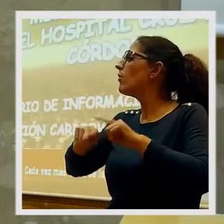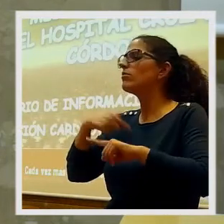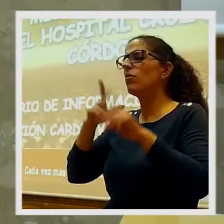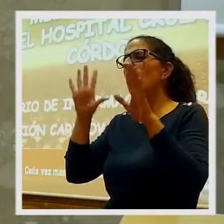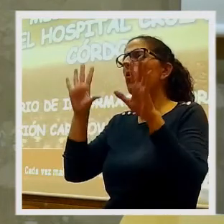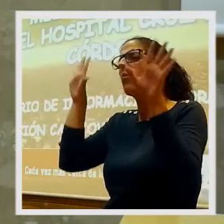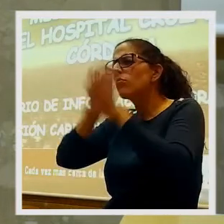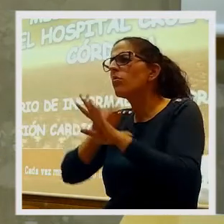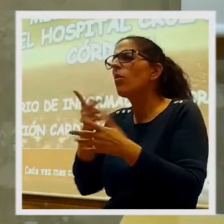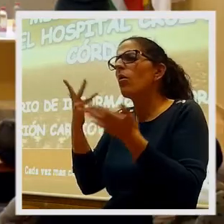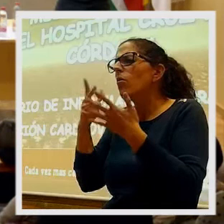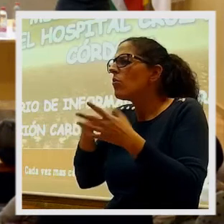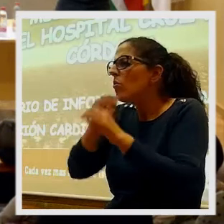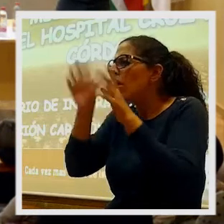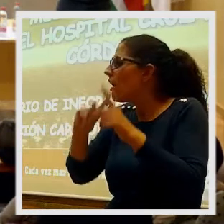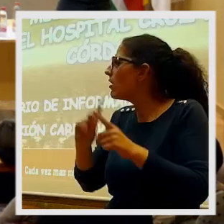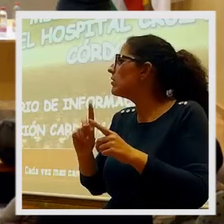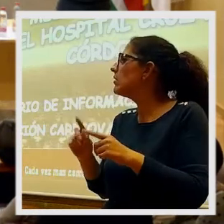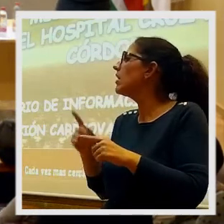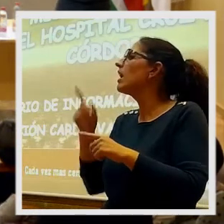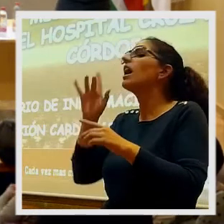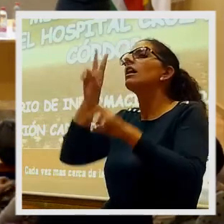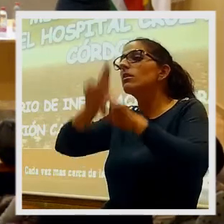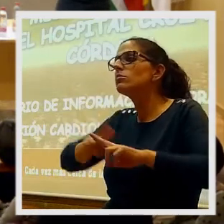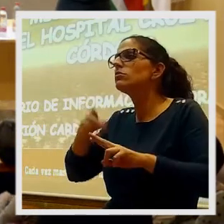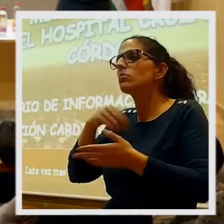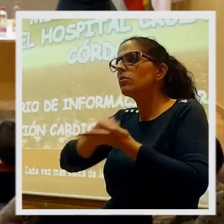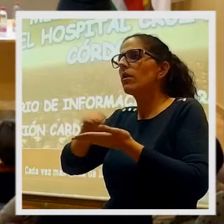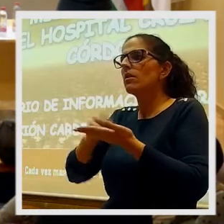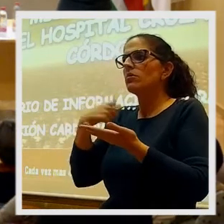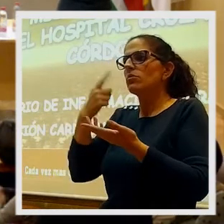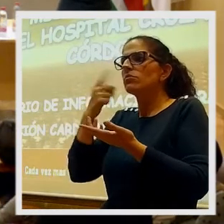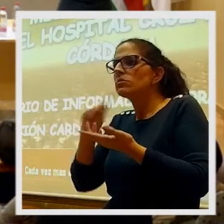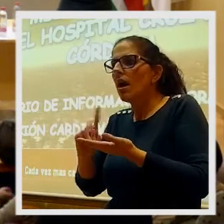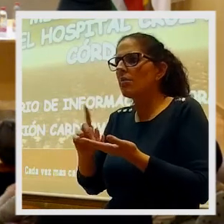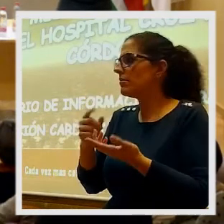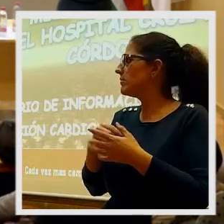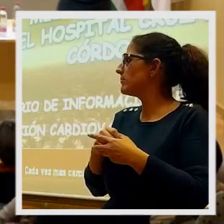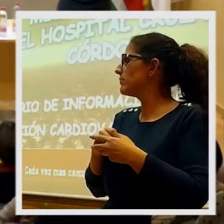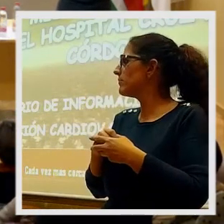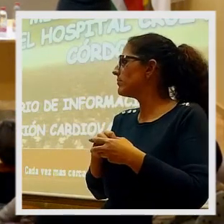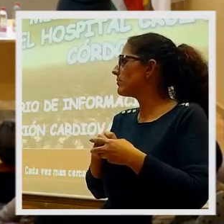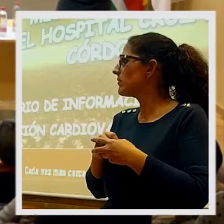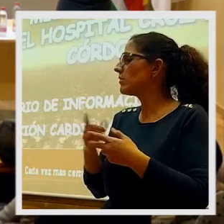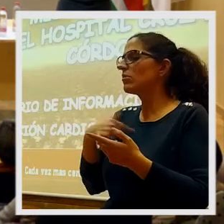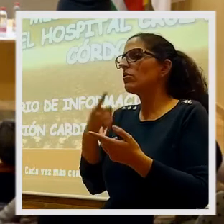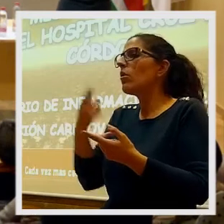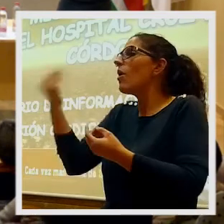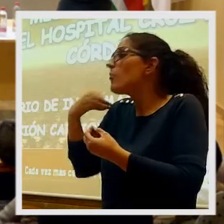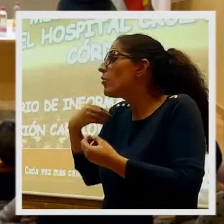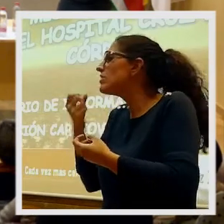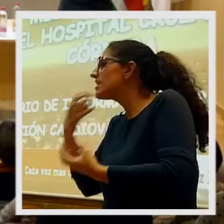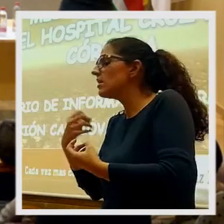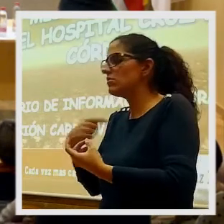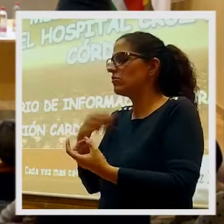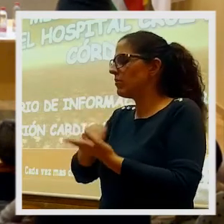confusión que cuando los amigos me preguntaban cómo había ido la revisión, había veces que no sabía qué contestar, porque una vez te dan tan poca información que te